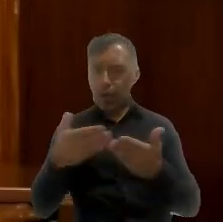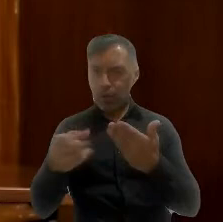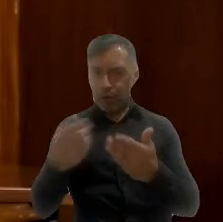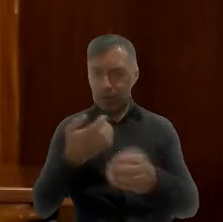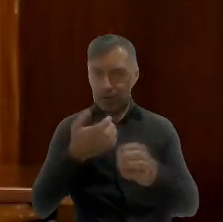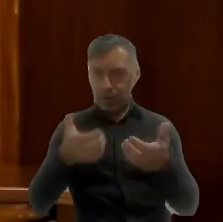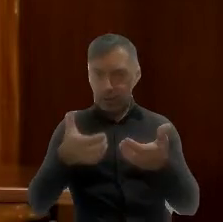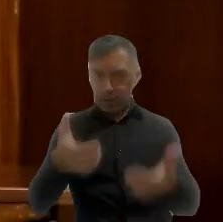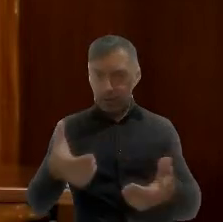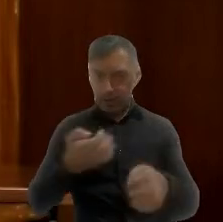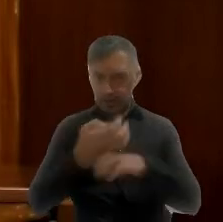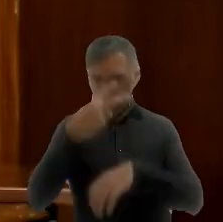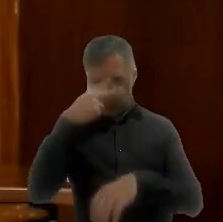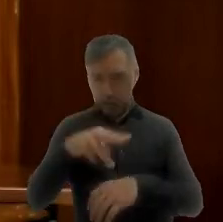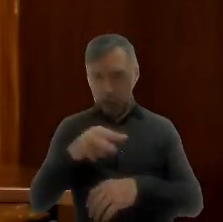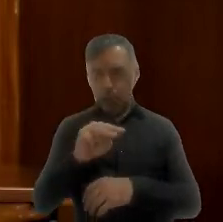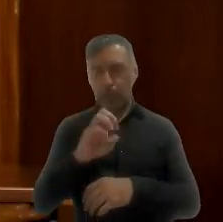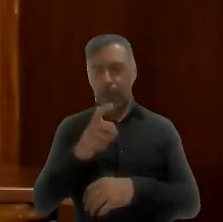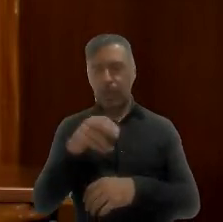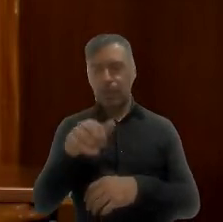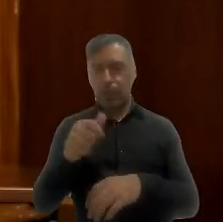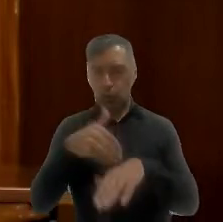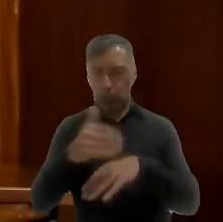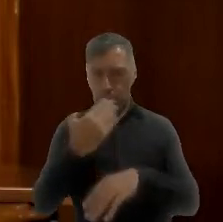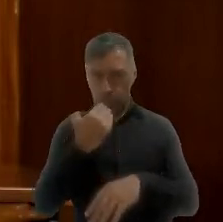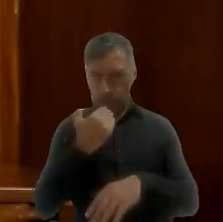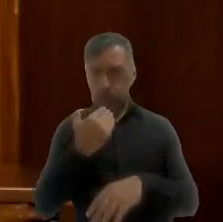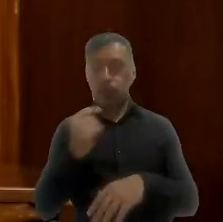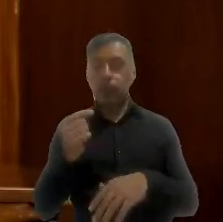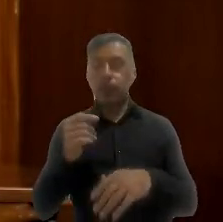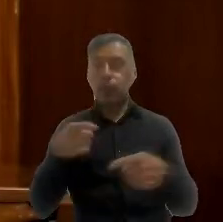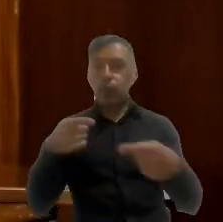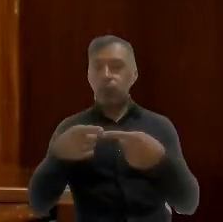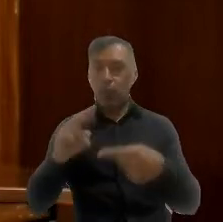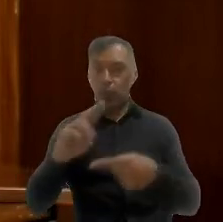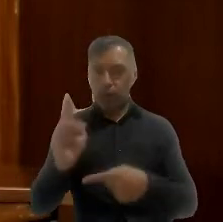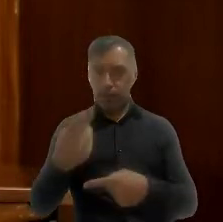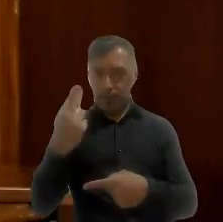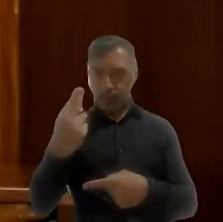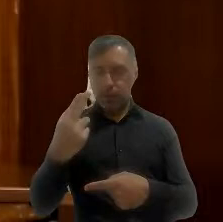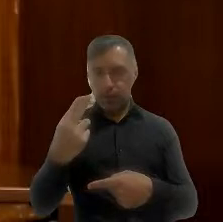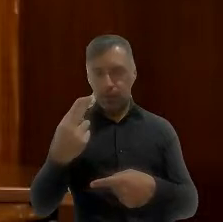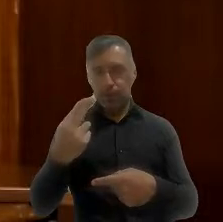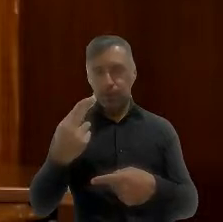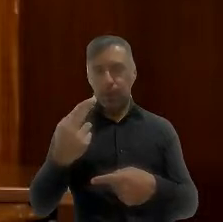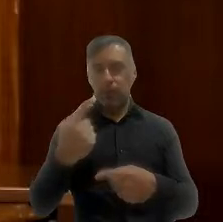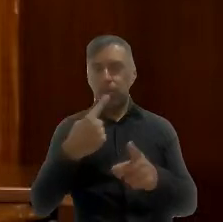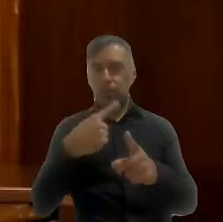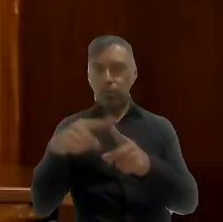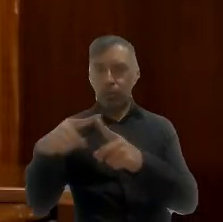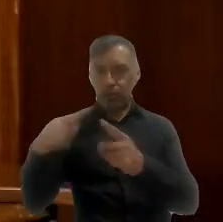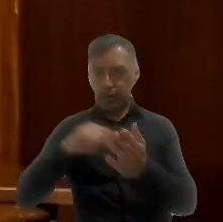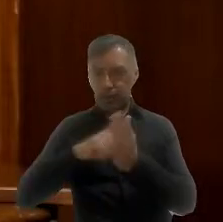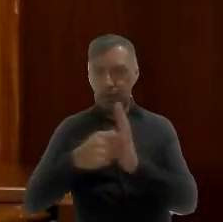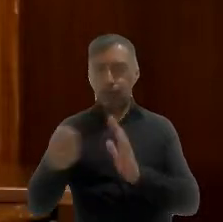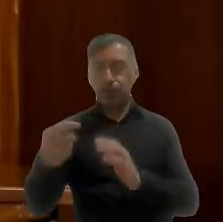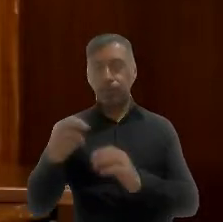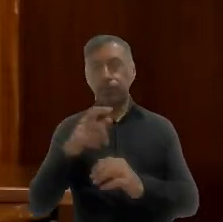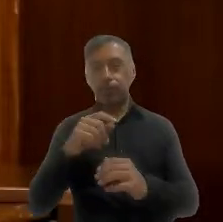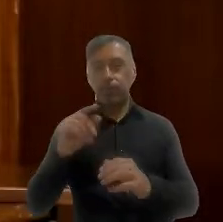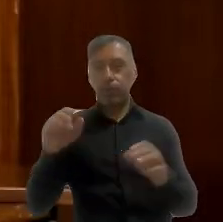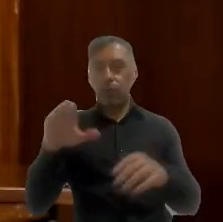sin número, esquina Universidad Politécnica, Colonia Villa Esmeralda, Tultitlán, Estado de